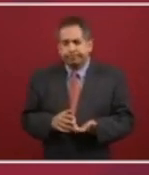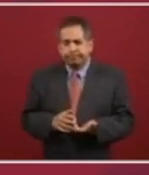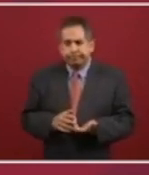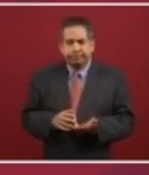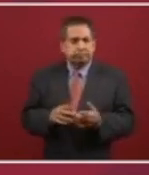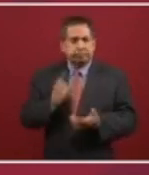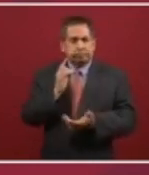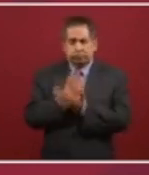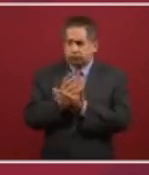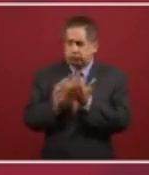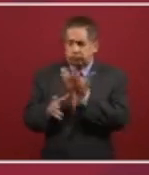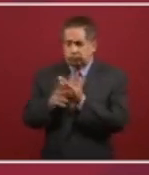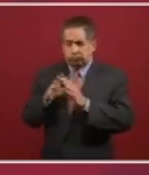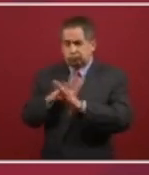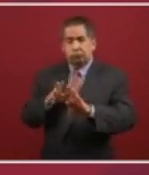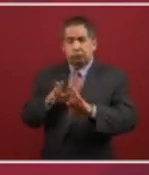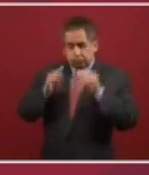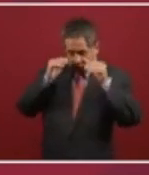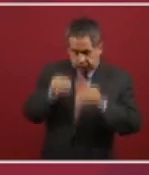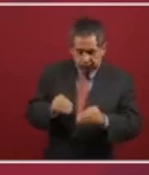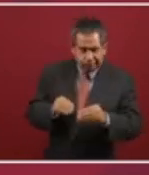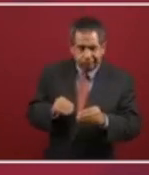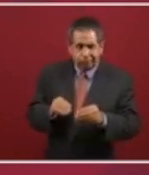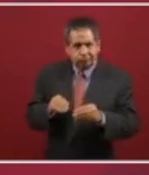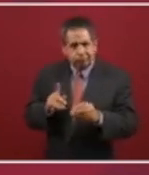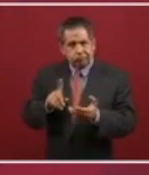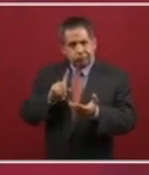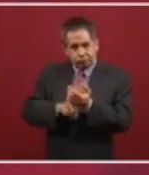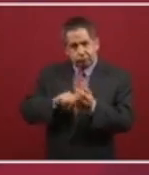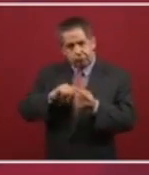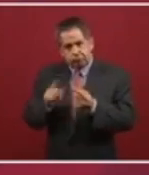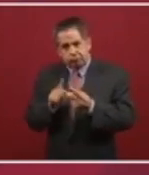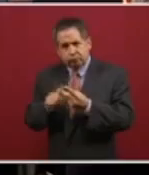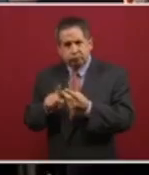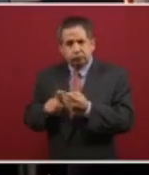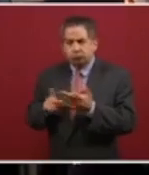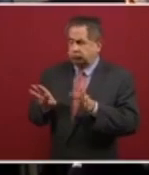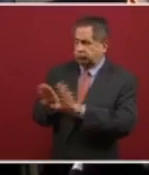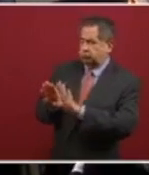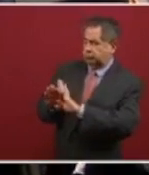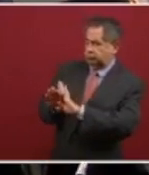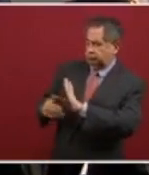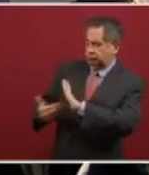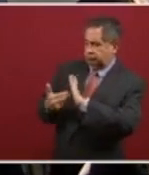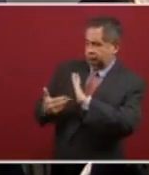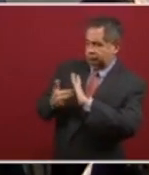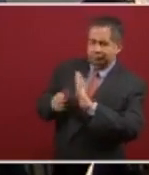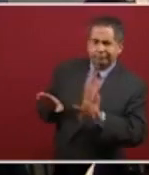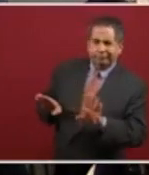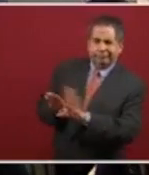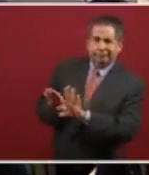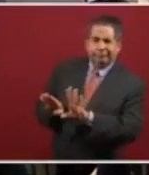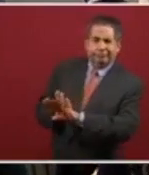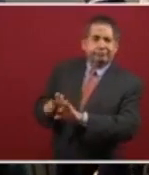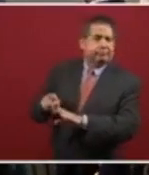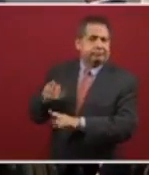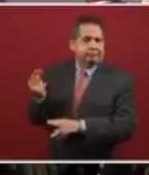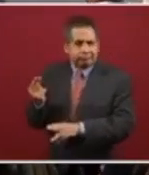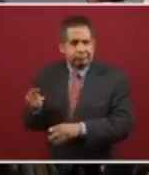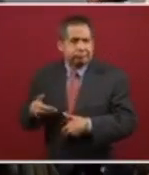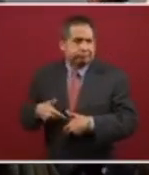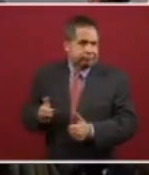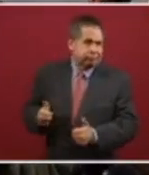solo lo migratorio, solo el detener a los que por necesidad, por hambre,